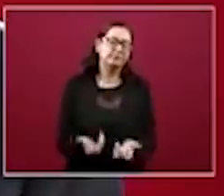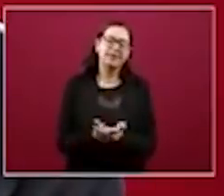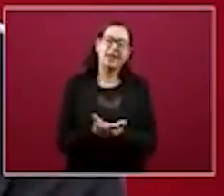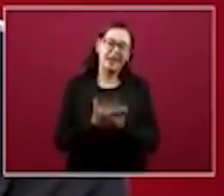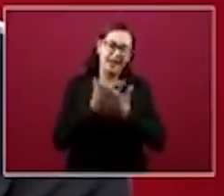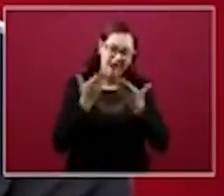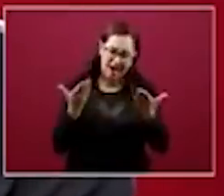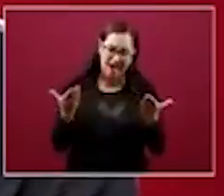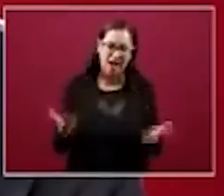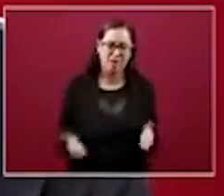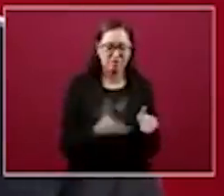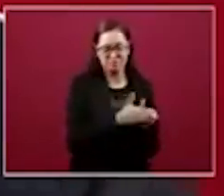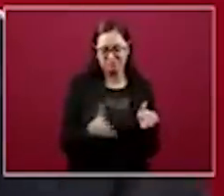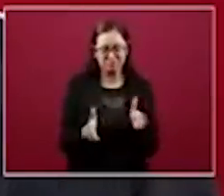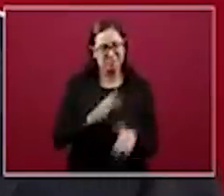de lo que ellos